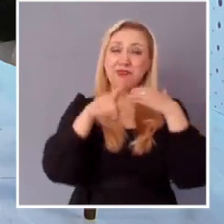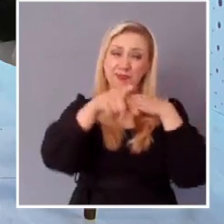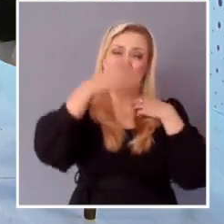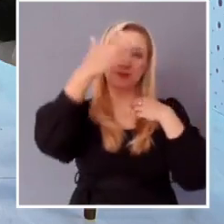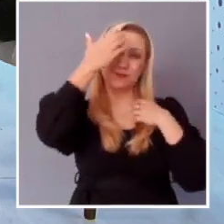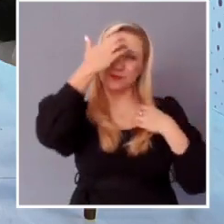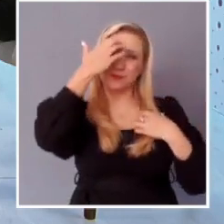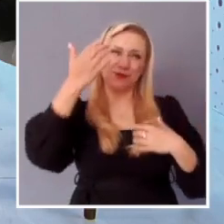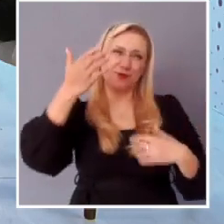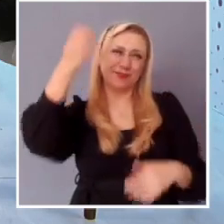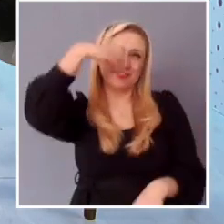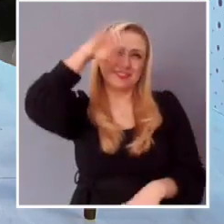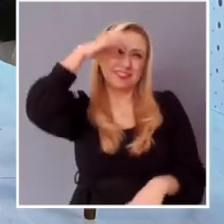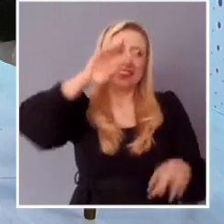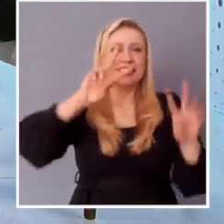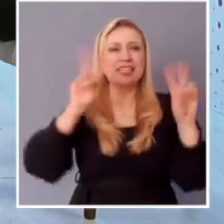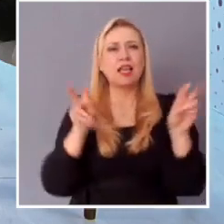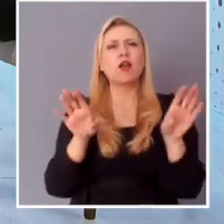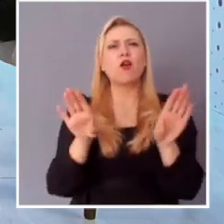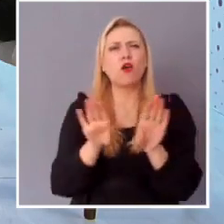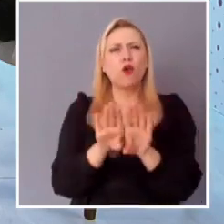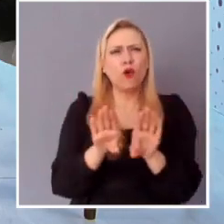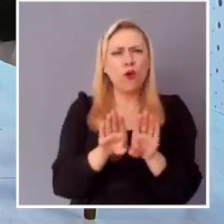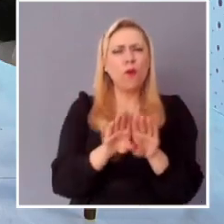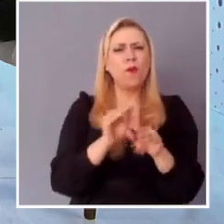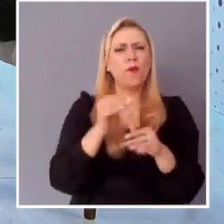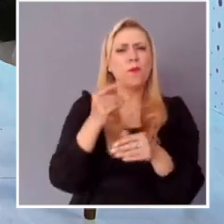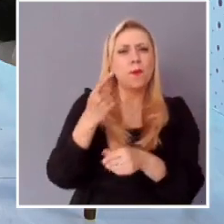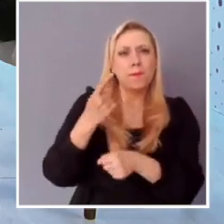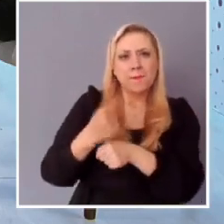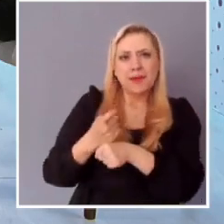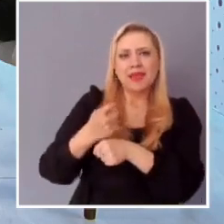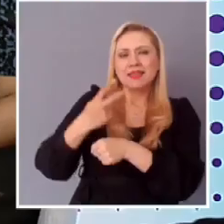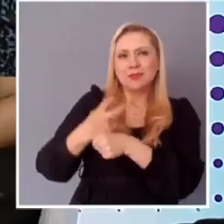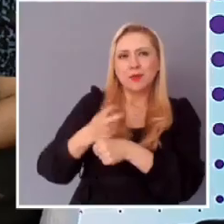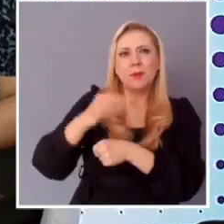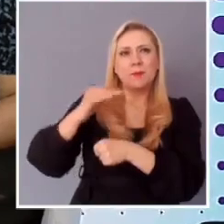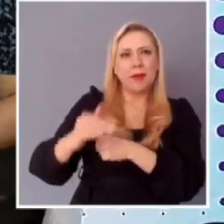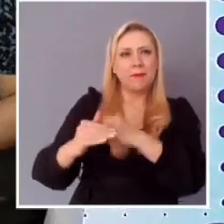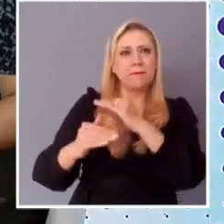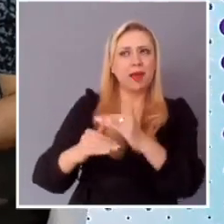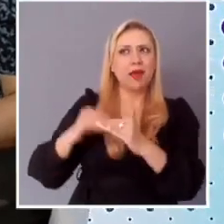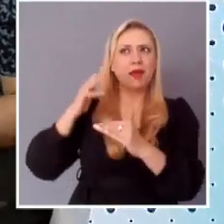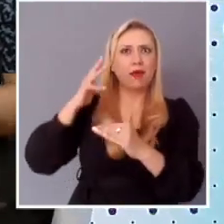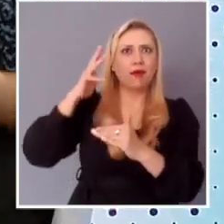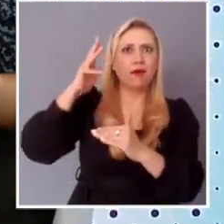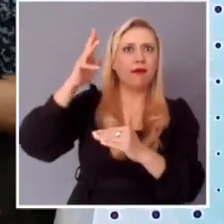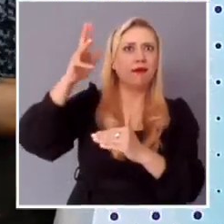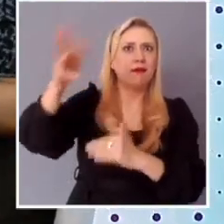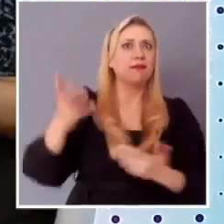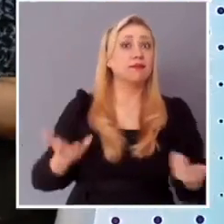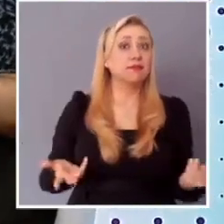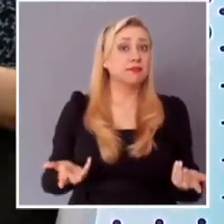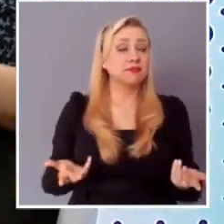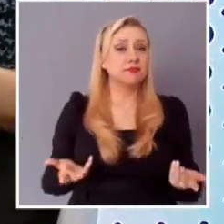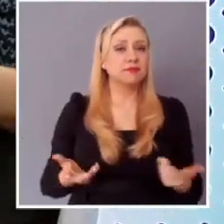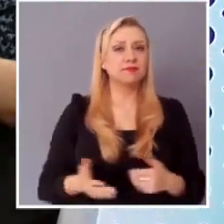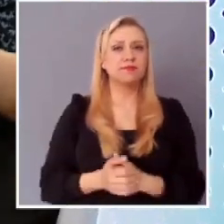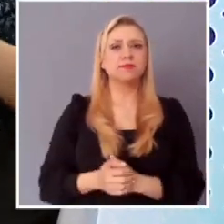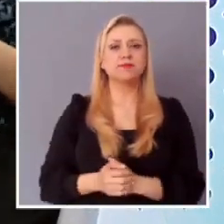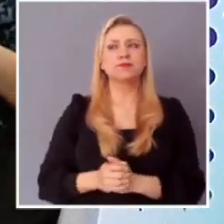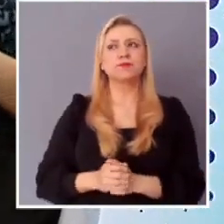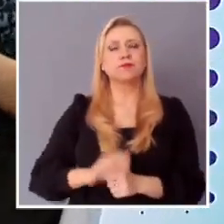proceso? Porque también es algo que mencionaba Víctor. ¿Cuál va a ser ese proceso a mediano y largo plazo? Ok, bueno, la desinstitucionalización es